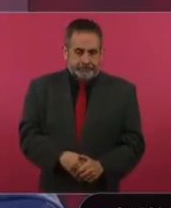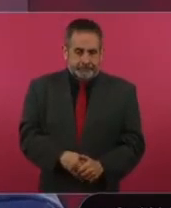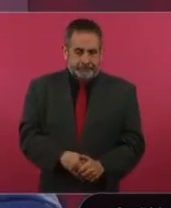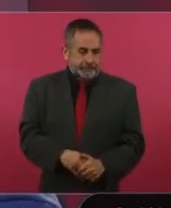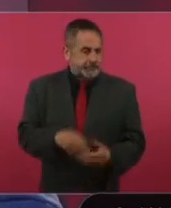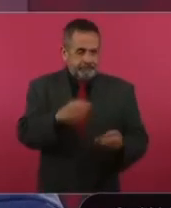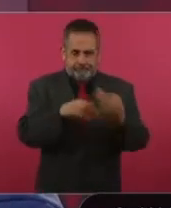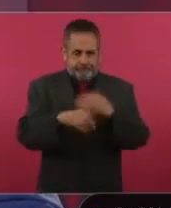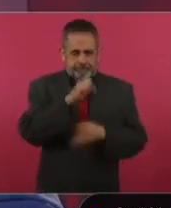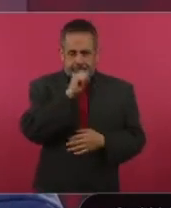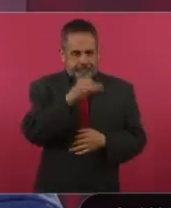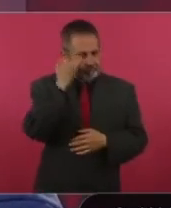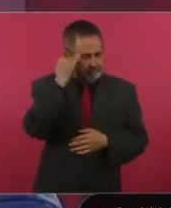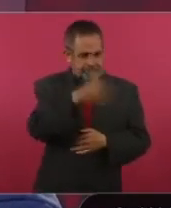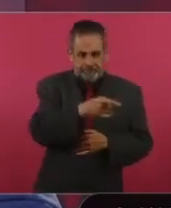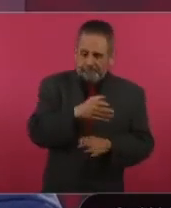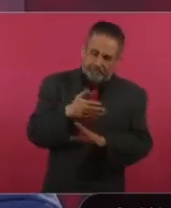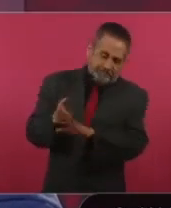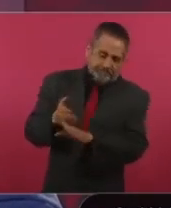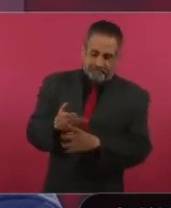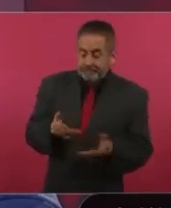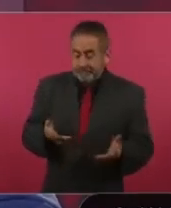en esa línea, ¿no?